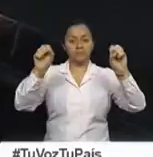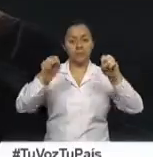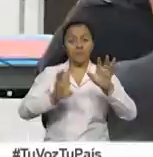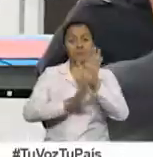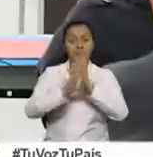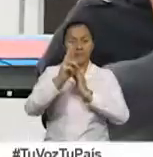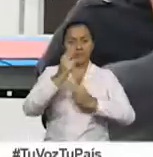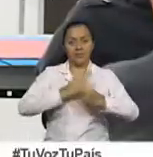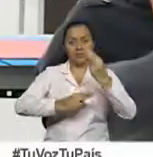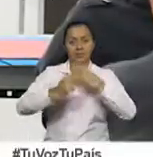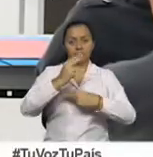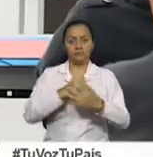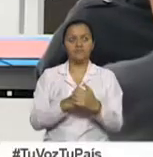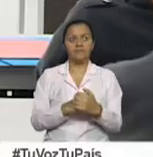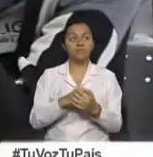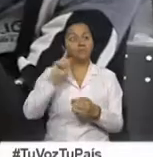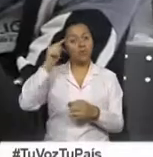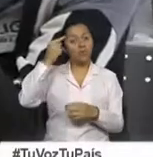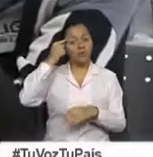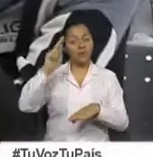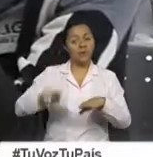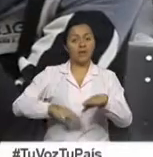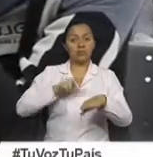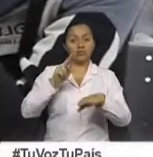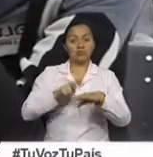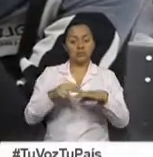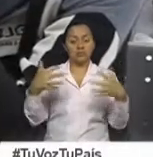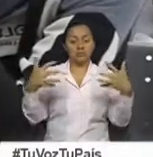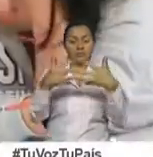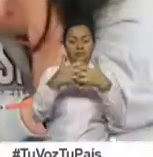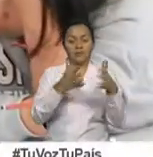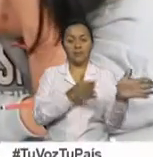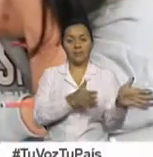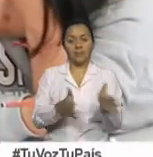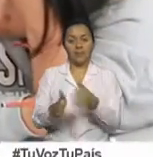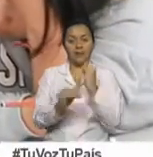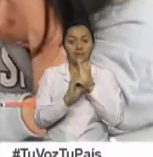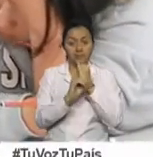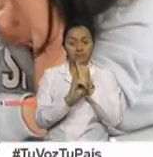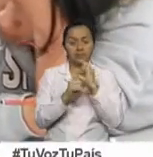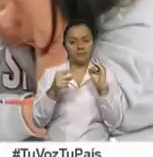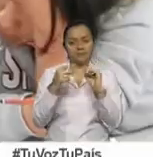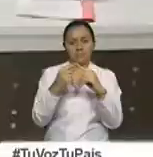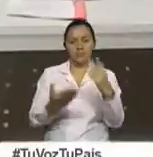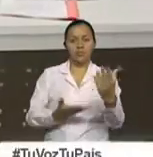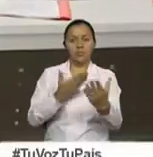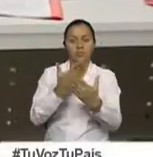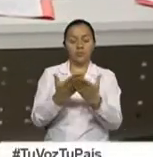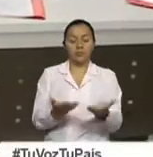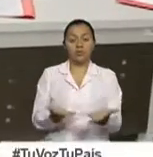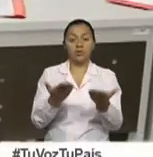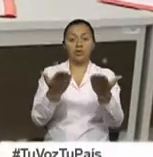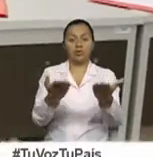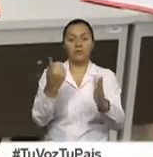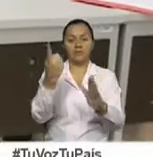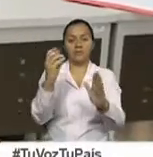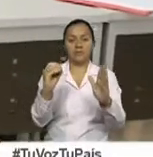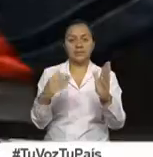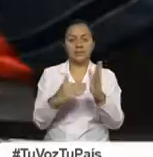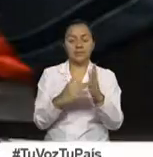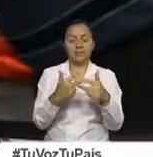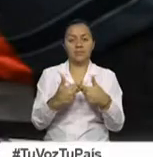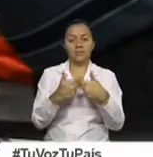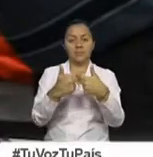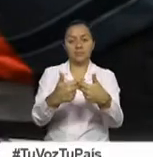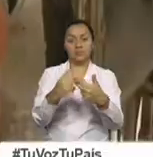emprender. El Gobierno Nacional, a través de la articulación de sus instituciones, se plantea otorgar 60.000 créditos a jóvenes